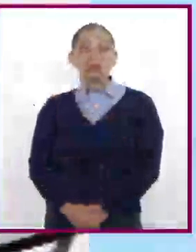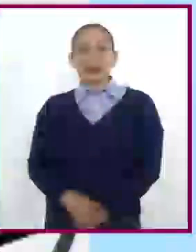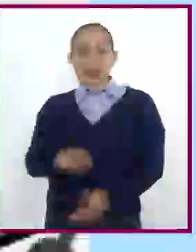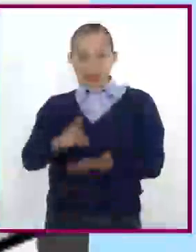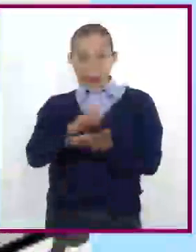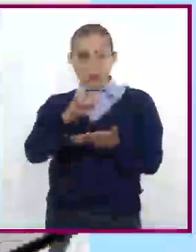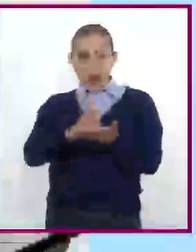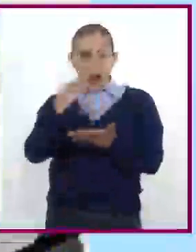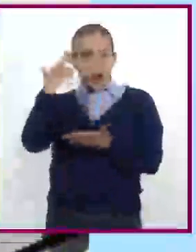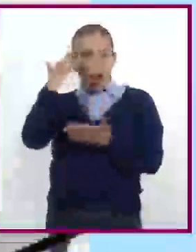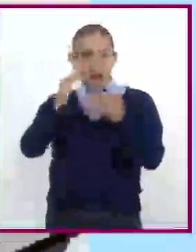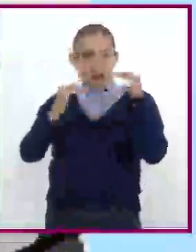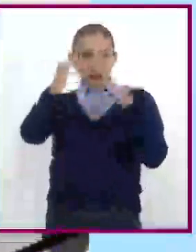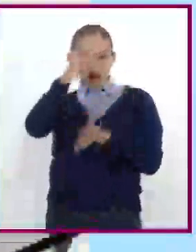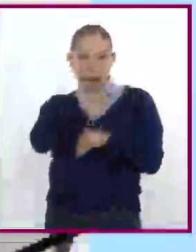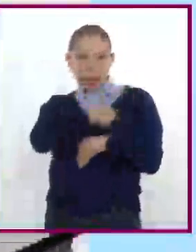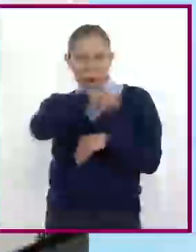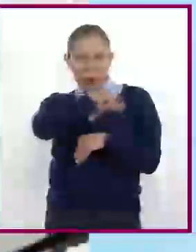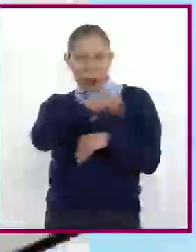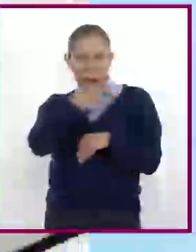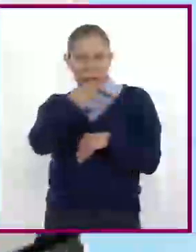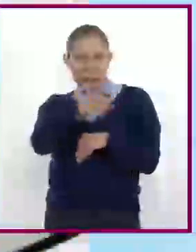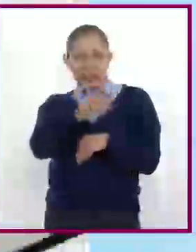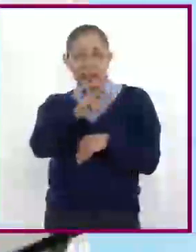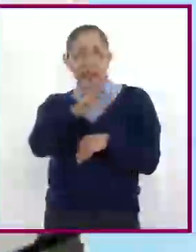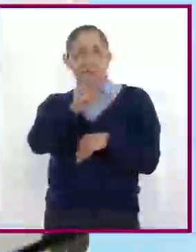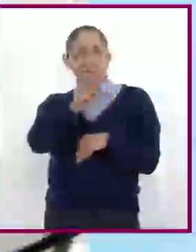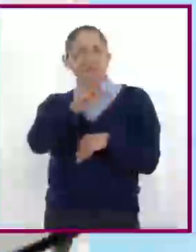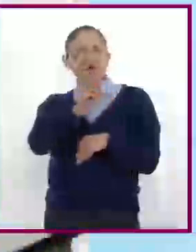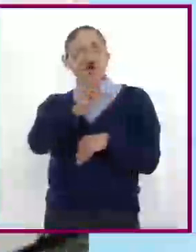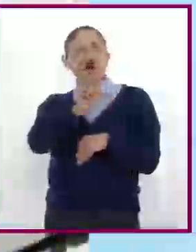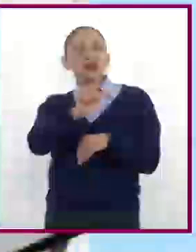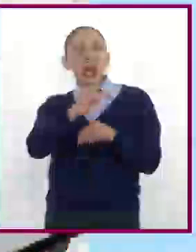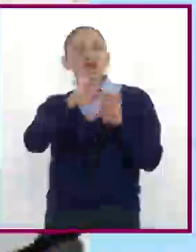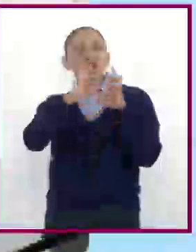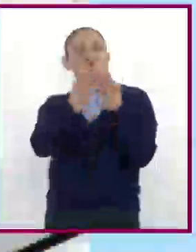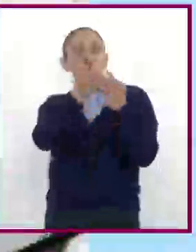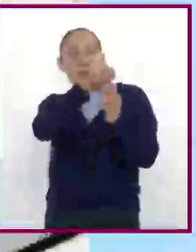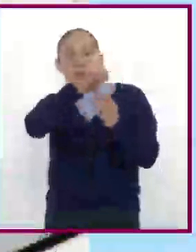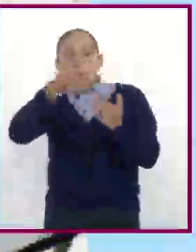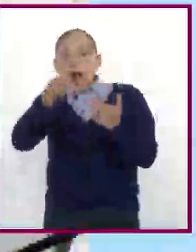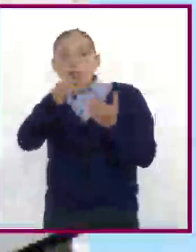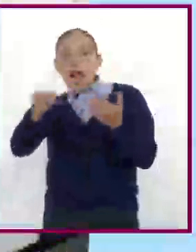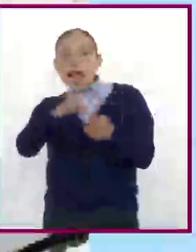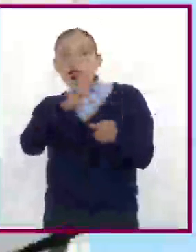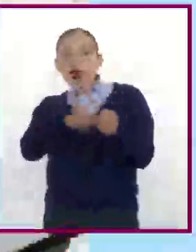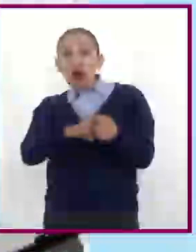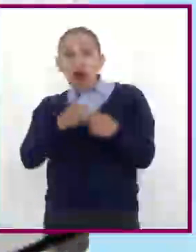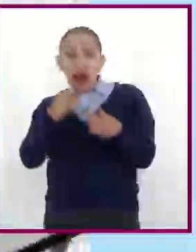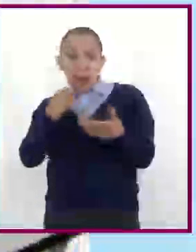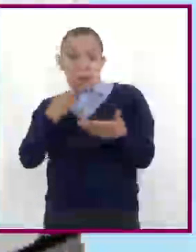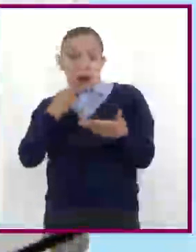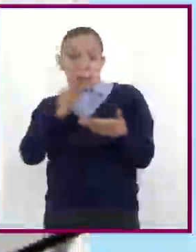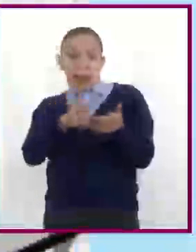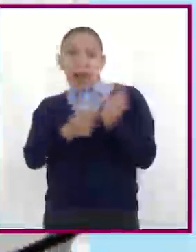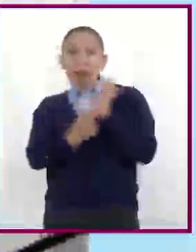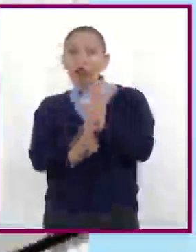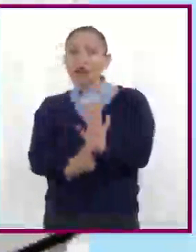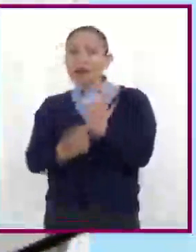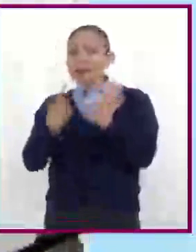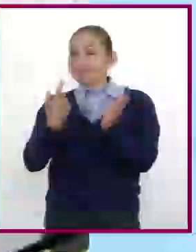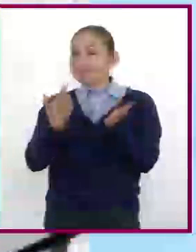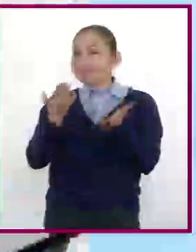Según el diccionario de la Real Academia Española, prosa es la estructura o forma que toma naturalmente el lenguaje para expresar